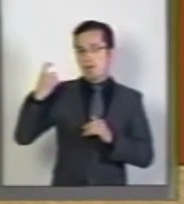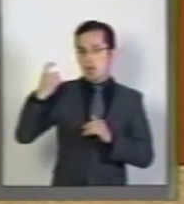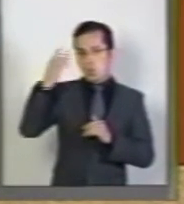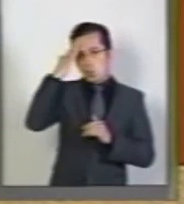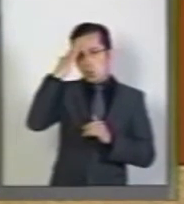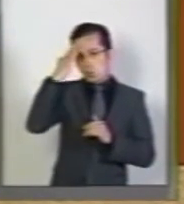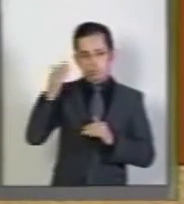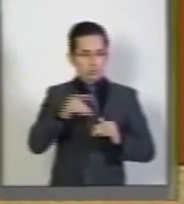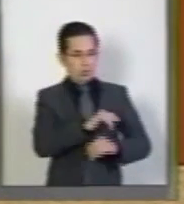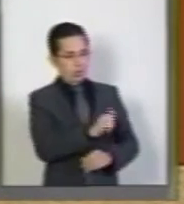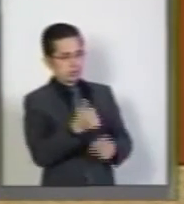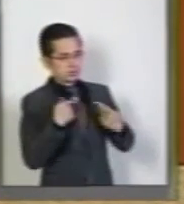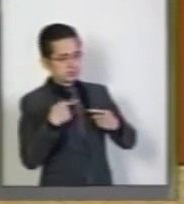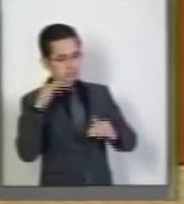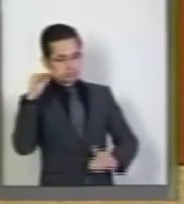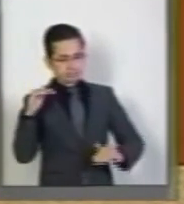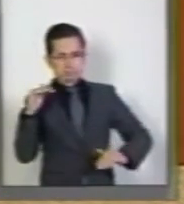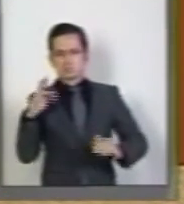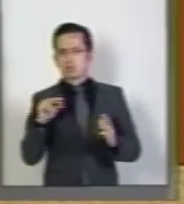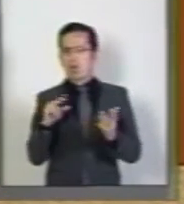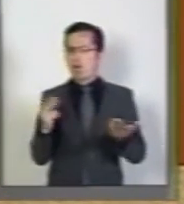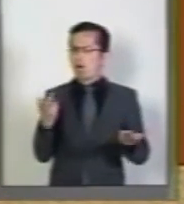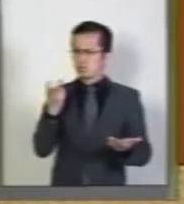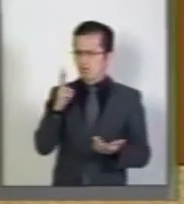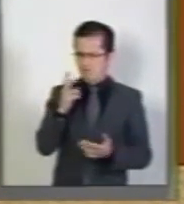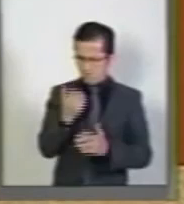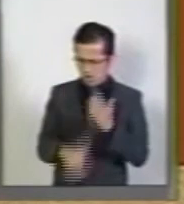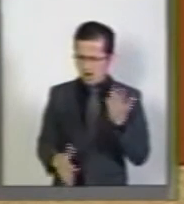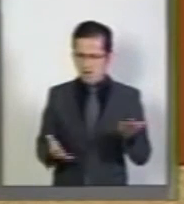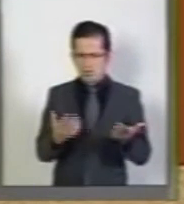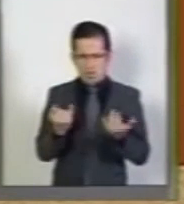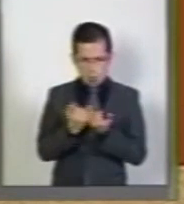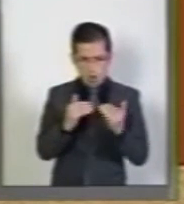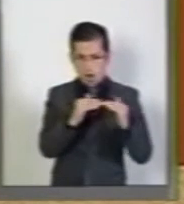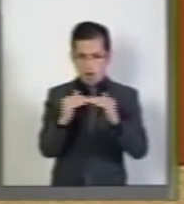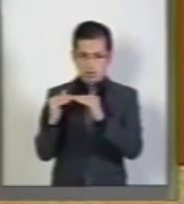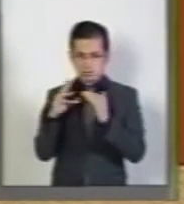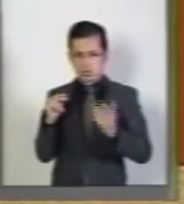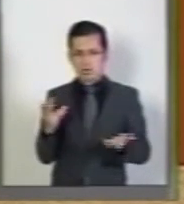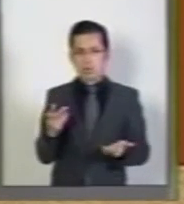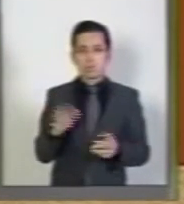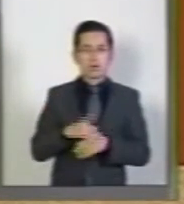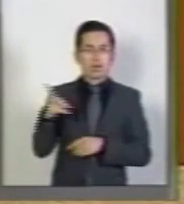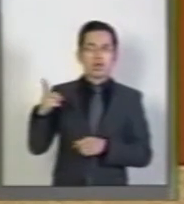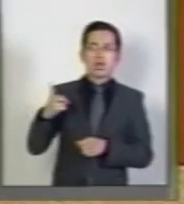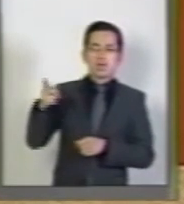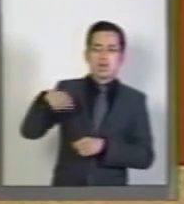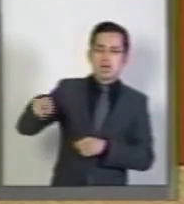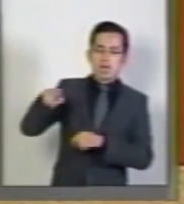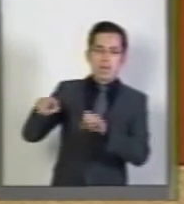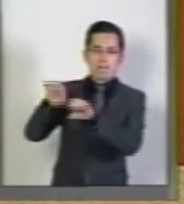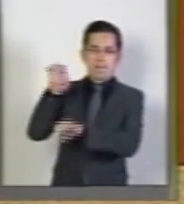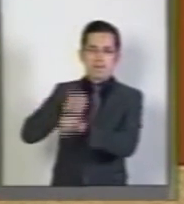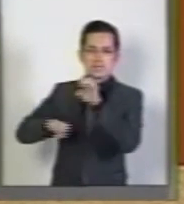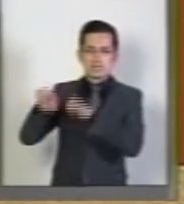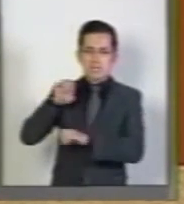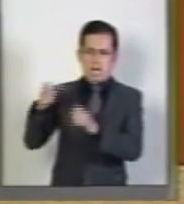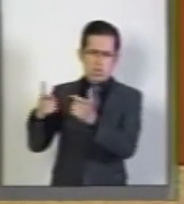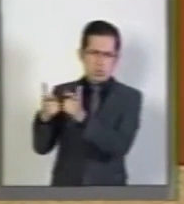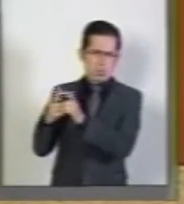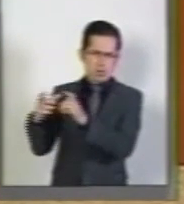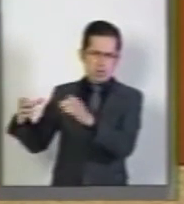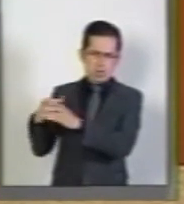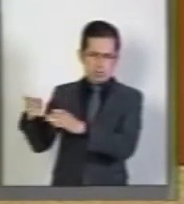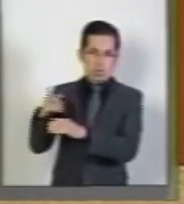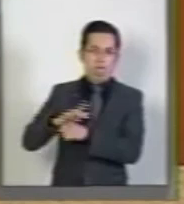ético, ni justo, ni equitativo actuar por la presión de un grupo de empresarios que ostentan el poder económico del